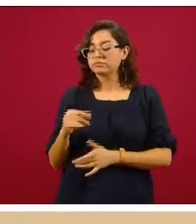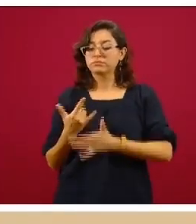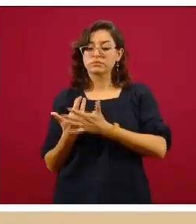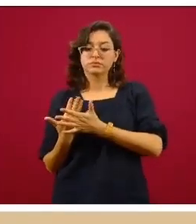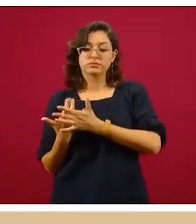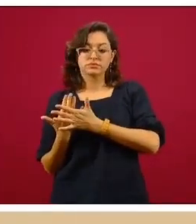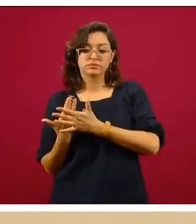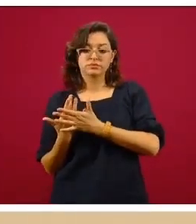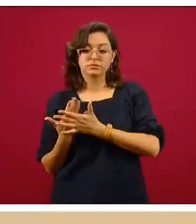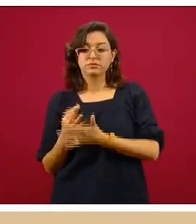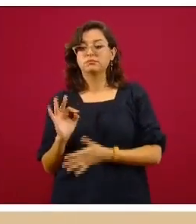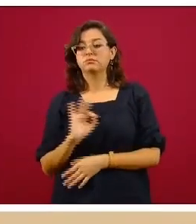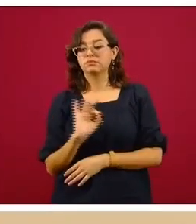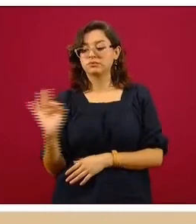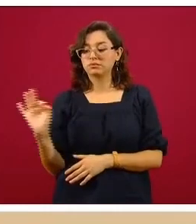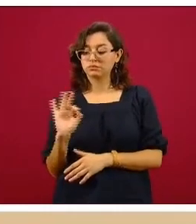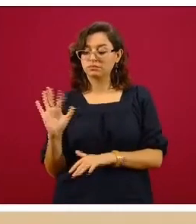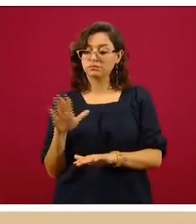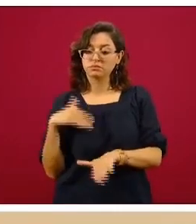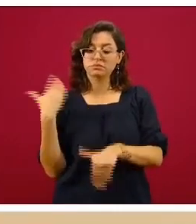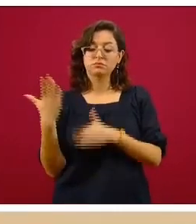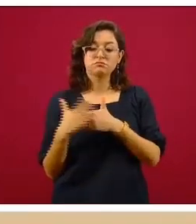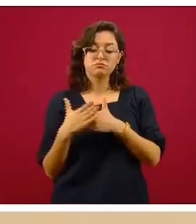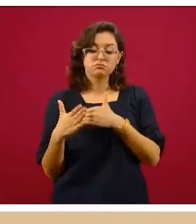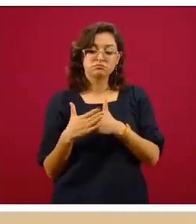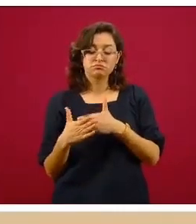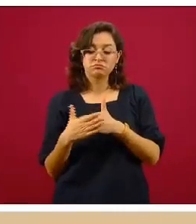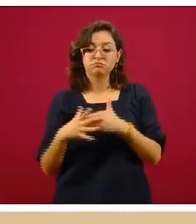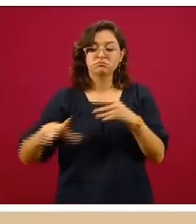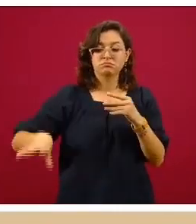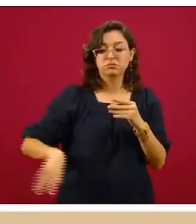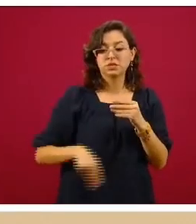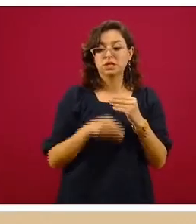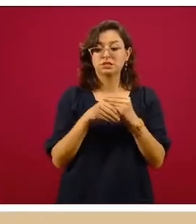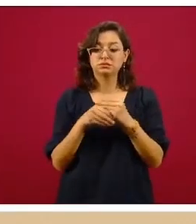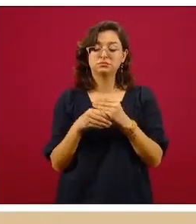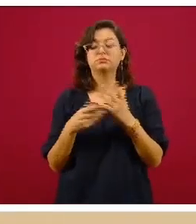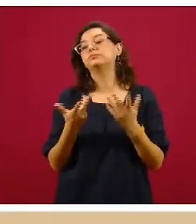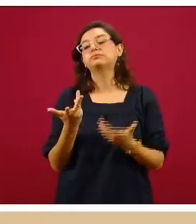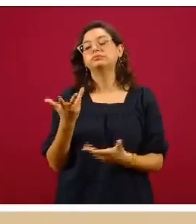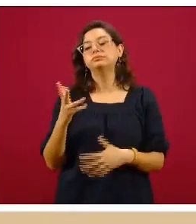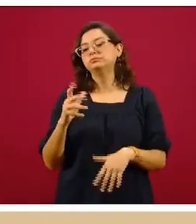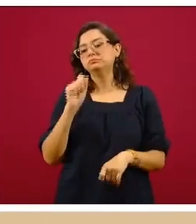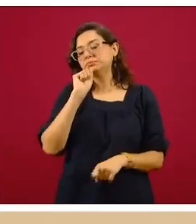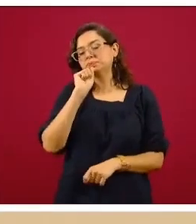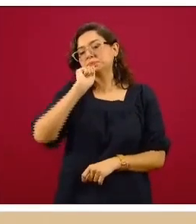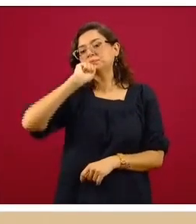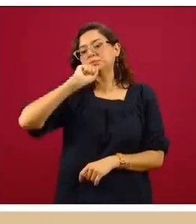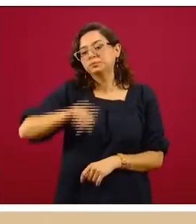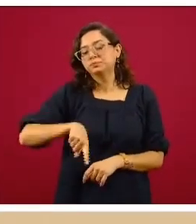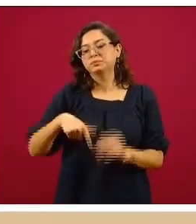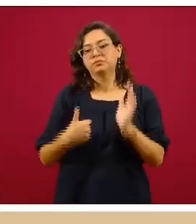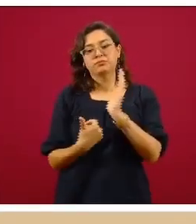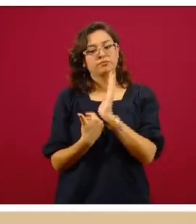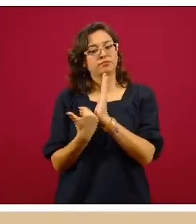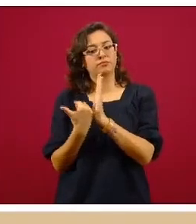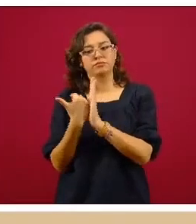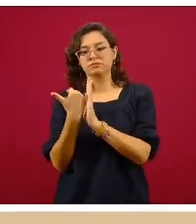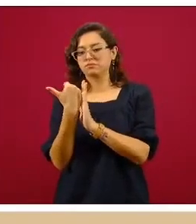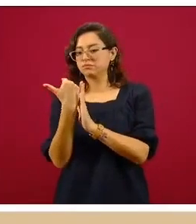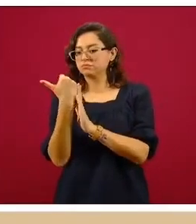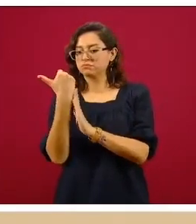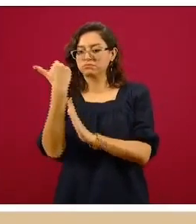y que por lo tanto podrán integrarse a la estadística. Y bueno, siempre vemos una tendencia que se ha mantenido ascendente desde un